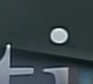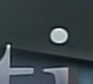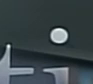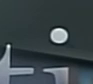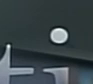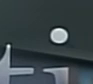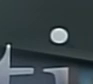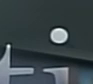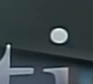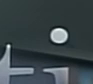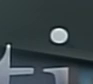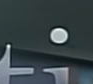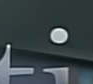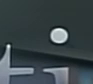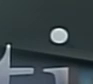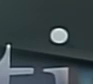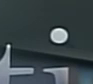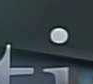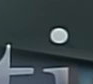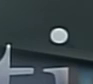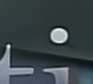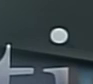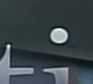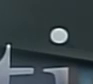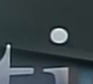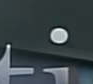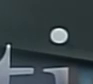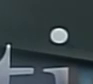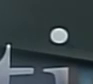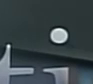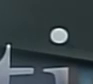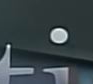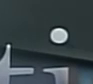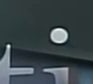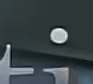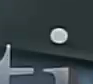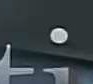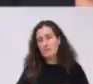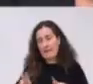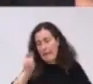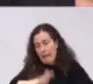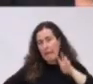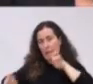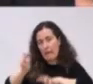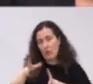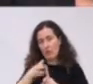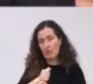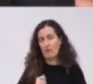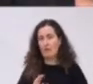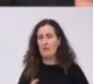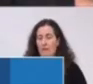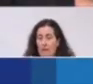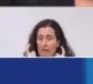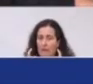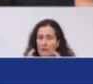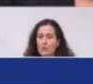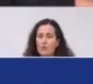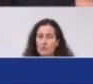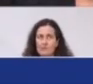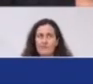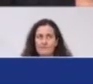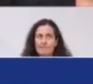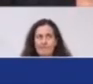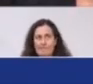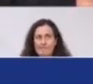y, aunque ponen todos los medios a su disposición, no dirigen el operativo. Quiero creer